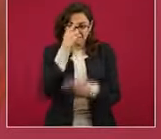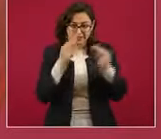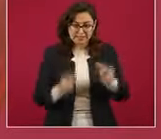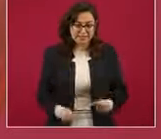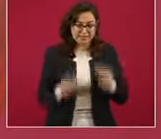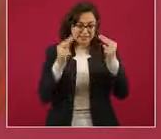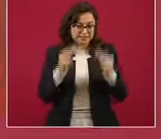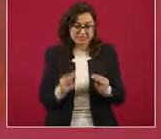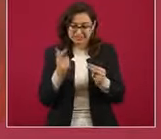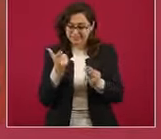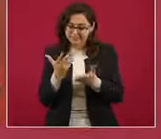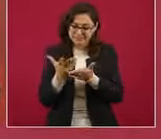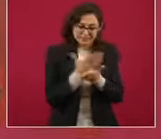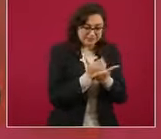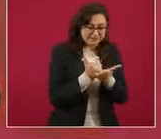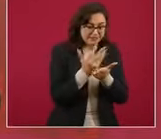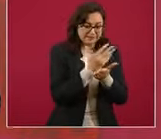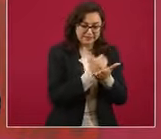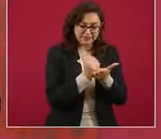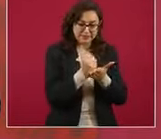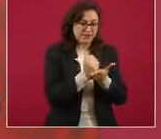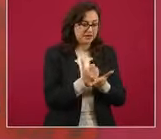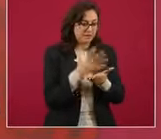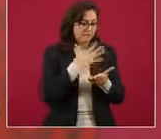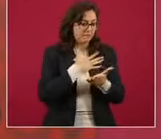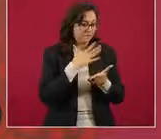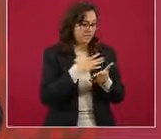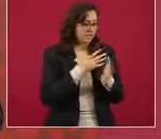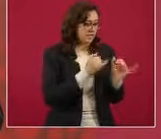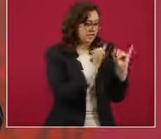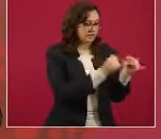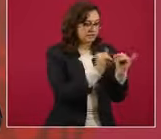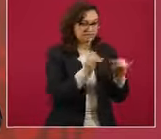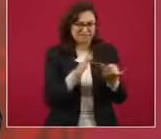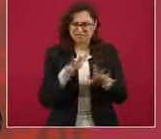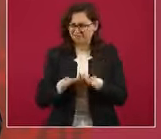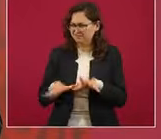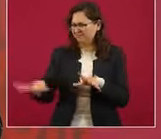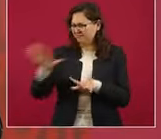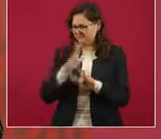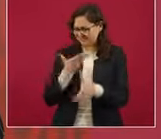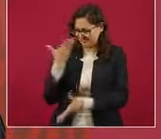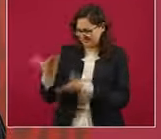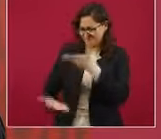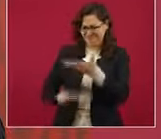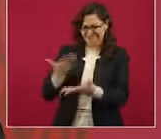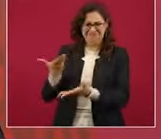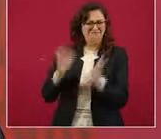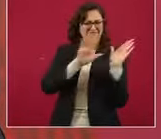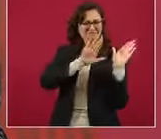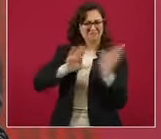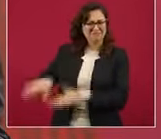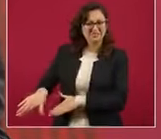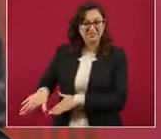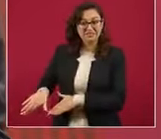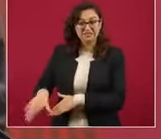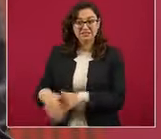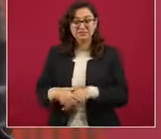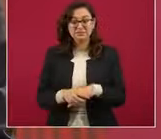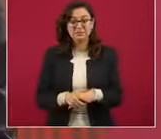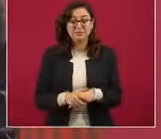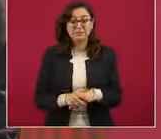el hacer a un lado la vocación de servicio. Entonces, ¿qué